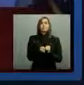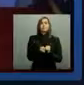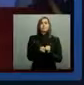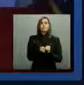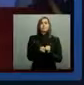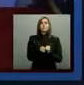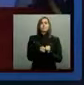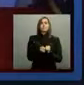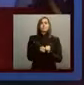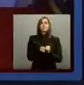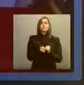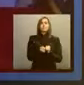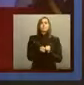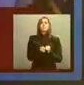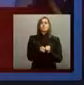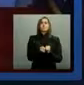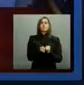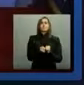bisonó